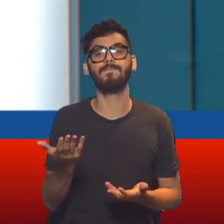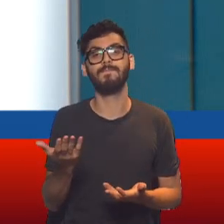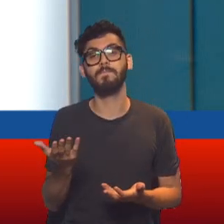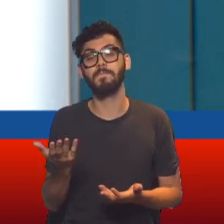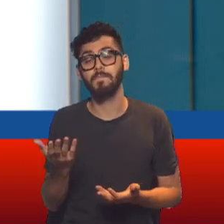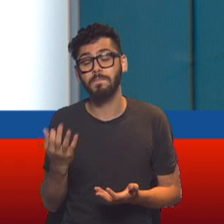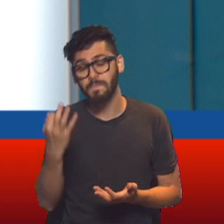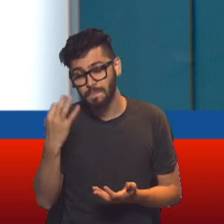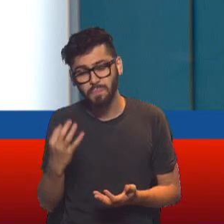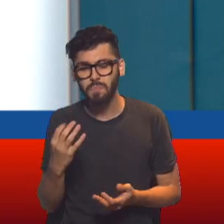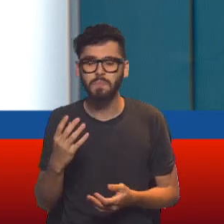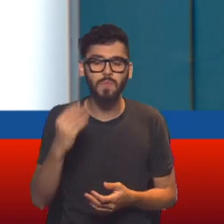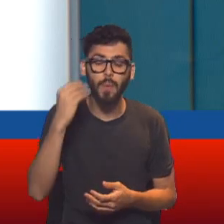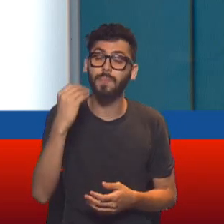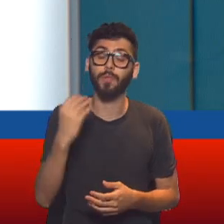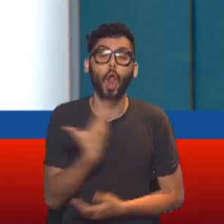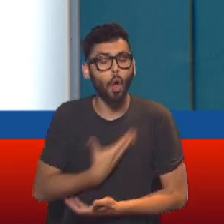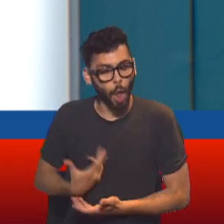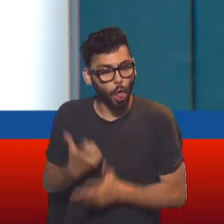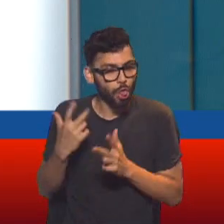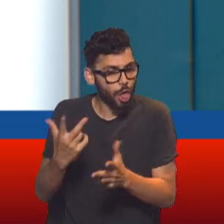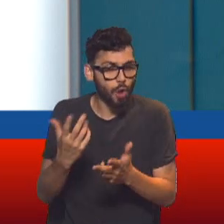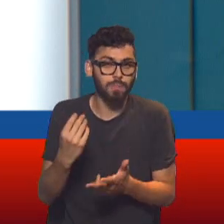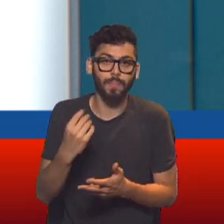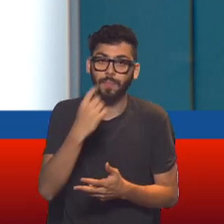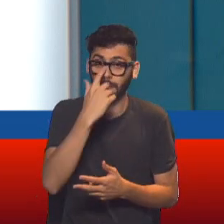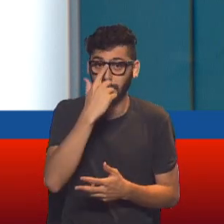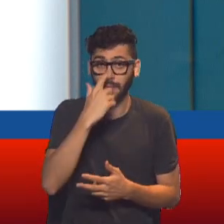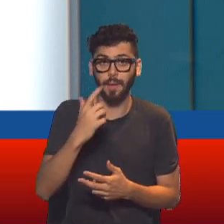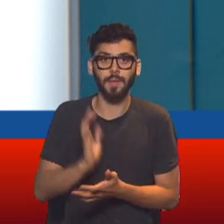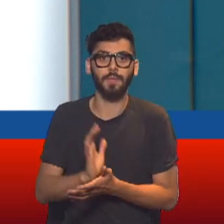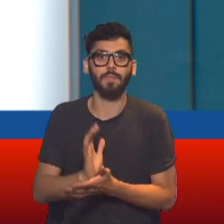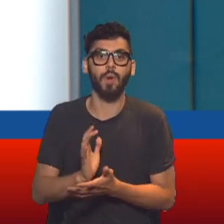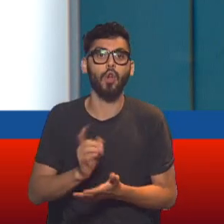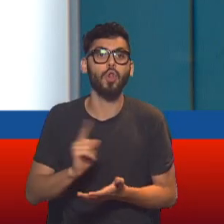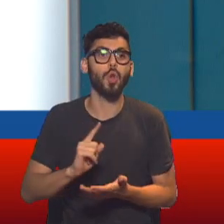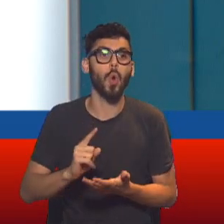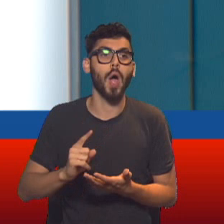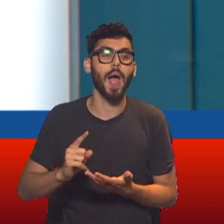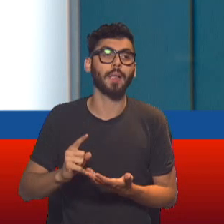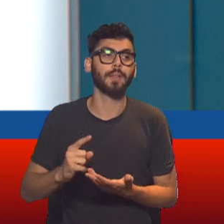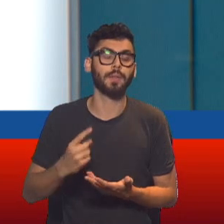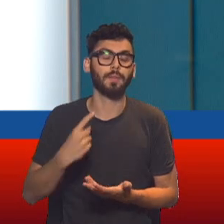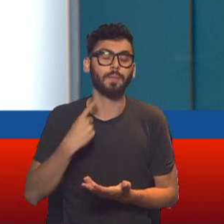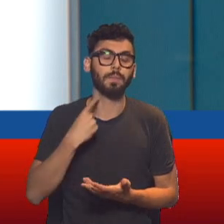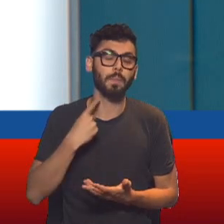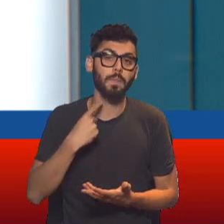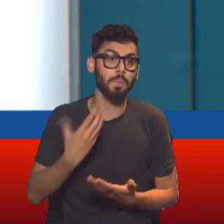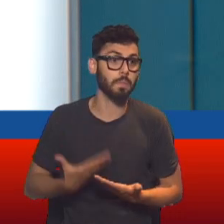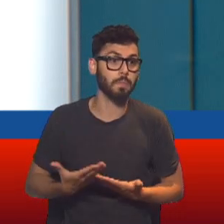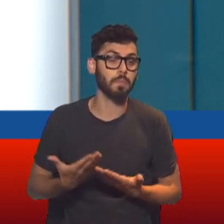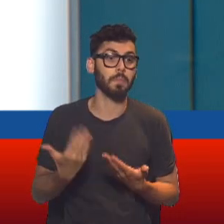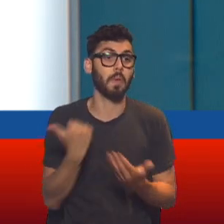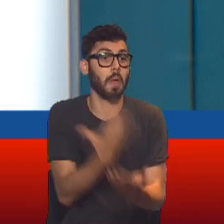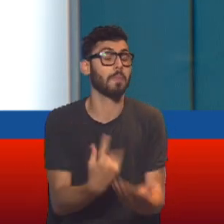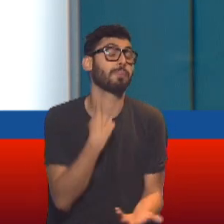casos tiene que ver con, y esto el gobierno lo ha manifestado, con no mostrar las cartas, ¿no? De antemano de alguna forma, y no forzar